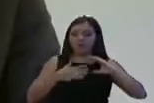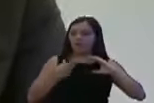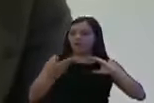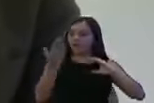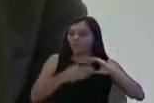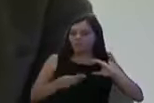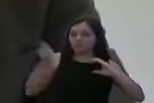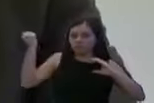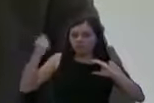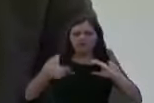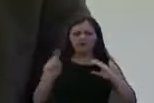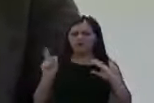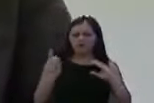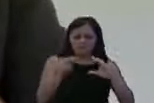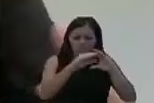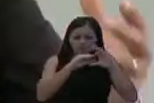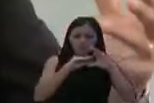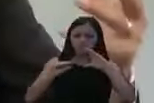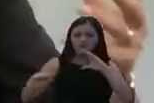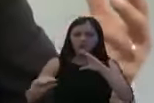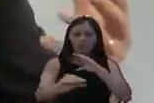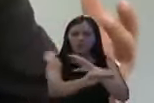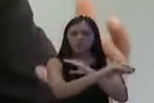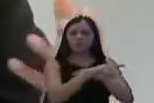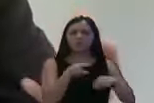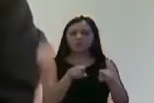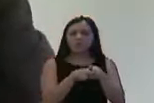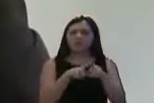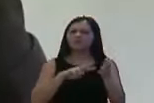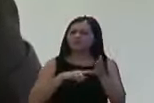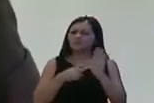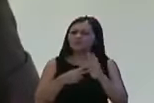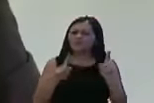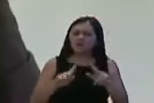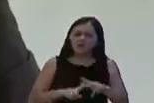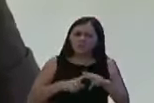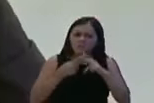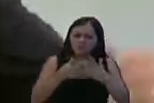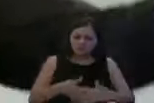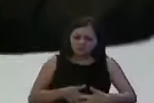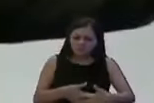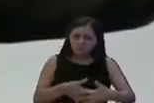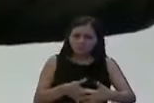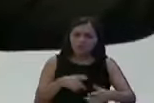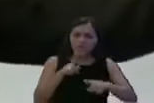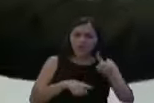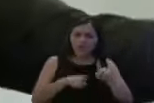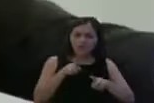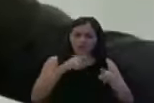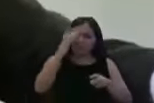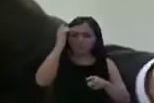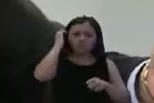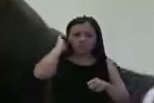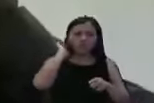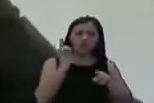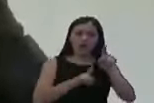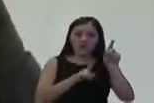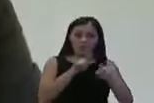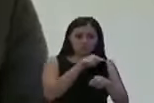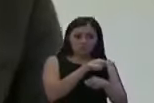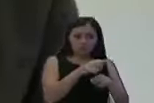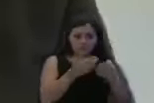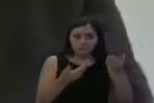manera la riqueza para que no haya tanta diferencia al menos al inicio de la vida algunos nacen en cuna de oro otros nacen sin